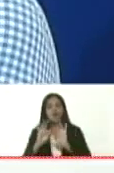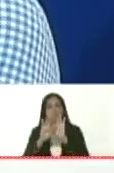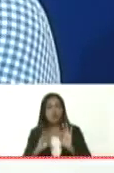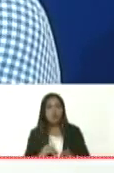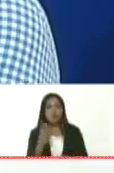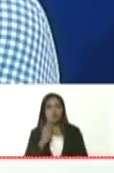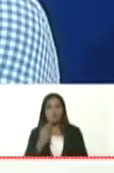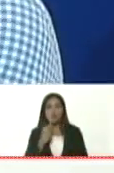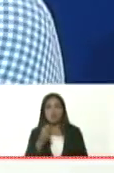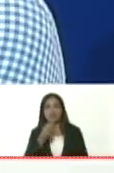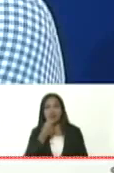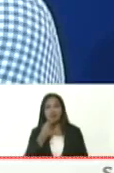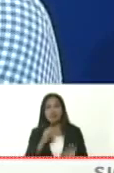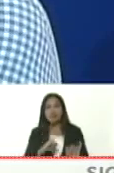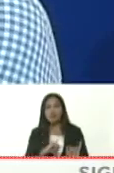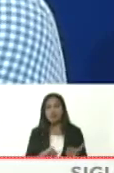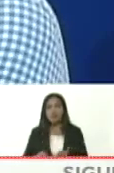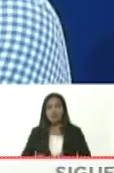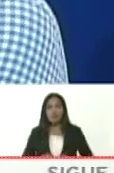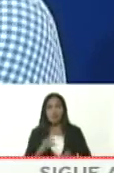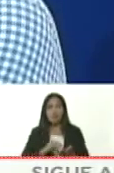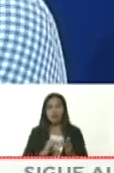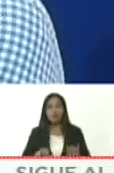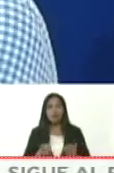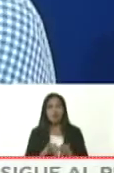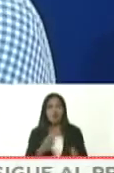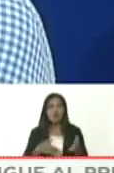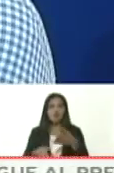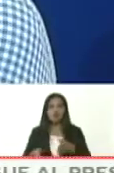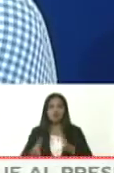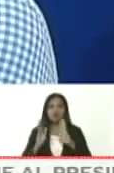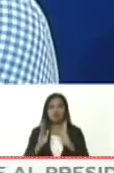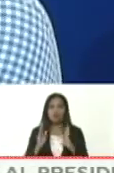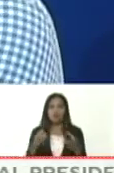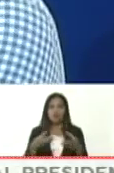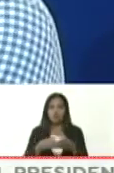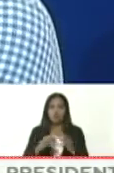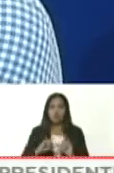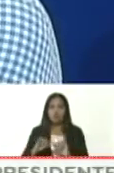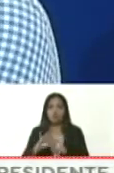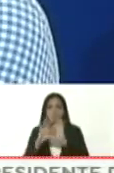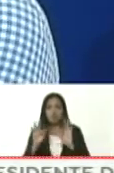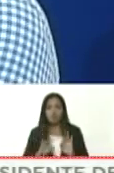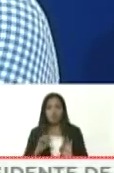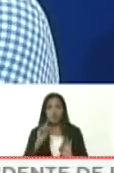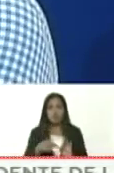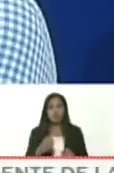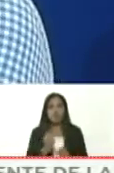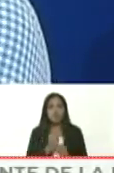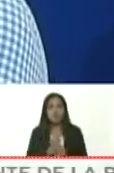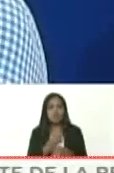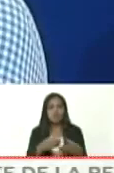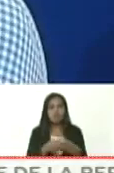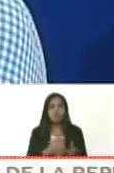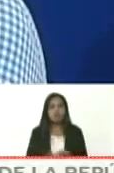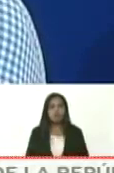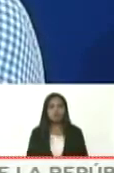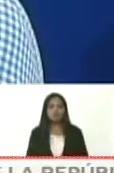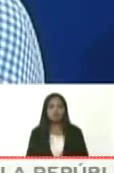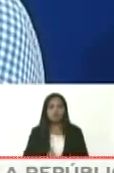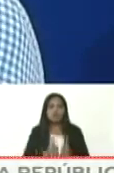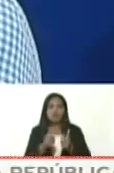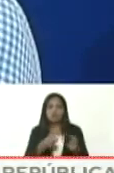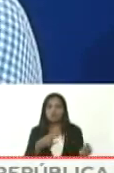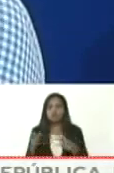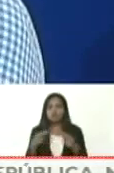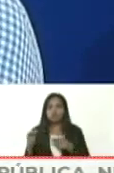experiencia hermosísima que empezamos a aplicar y que es una construcción colectiva de todos los equipos de trabajo. Seguimos trabajando en la exportación de